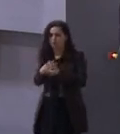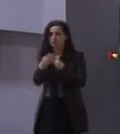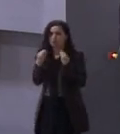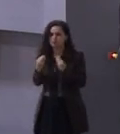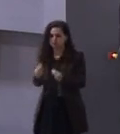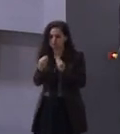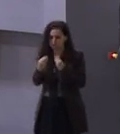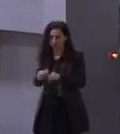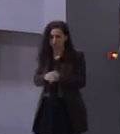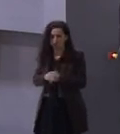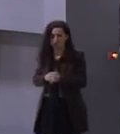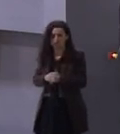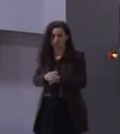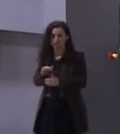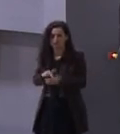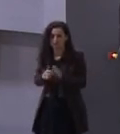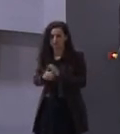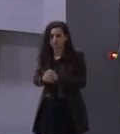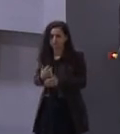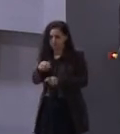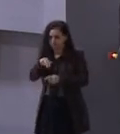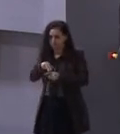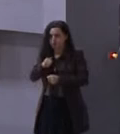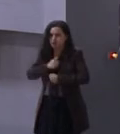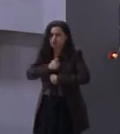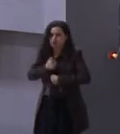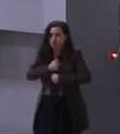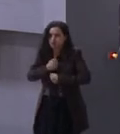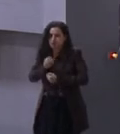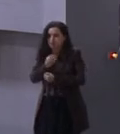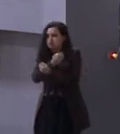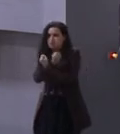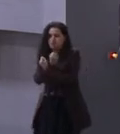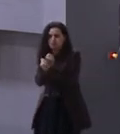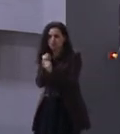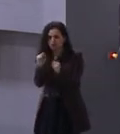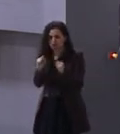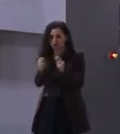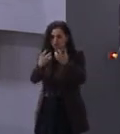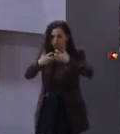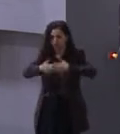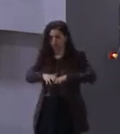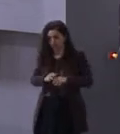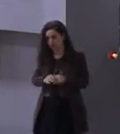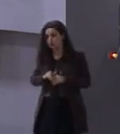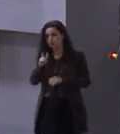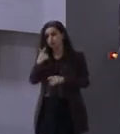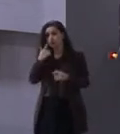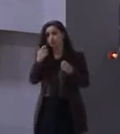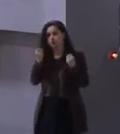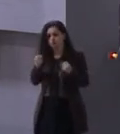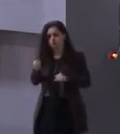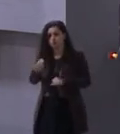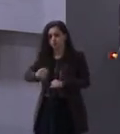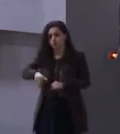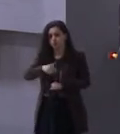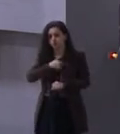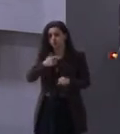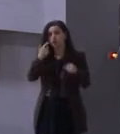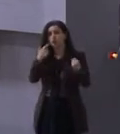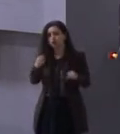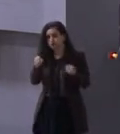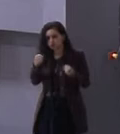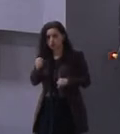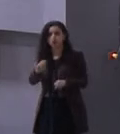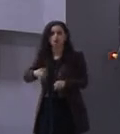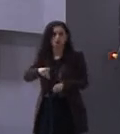digamos, no nos alcanzaría ni siquiera los recursos propios para poder sostener el funcionamiento, que esa es la gran preocupación que teníamos. Así